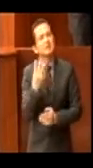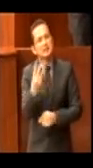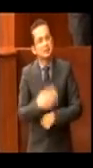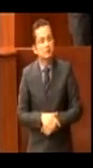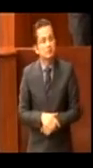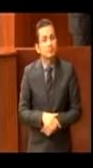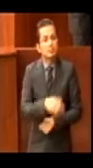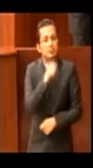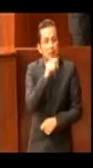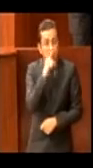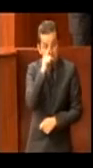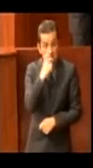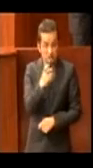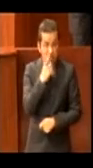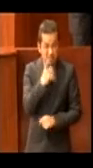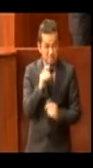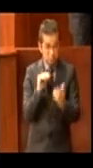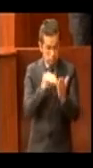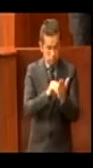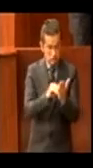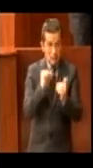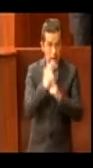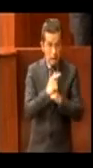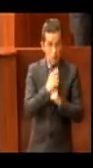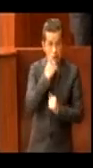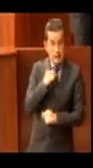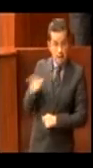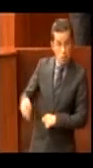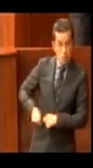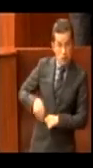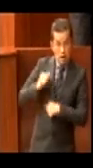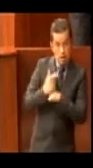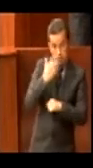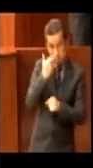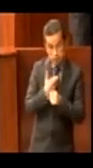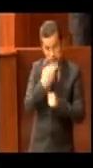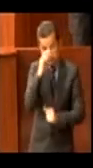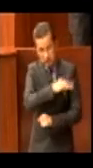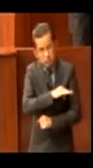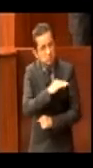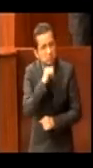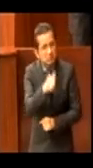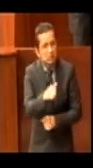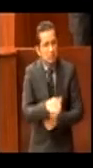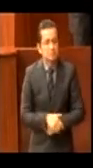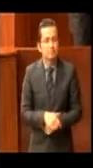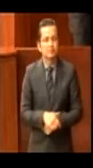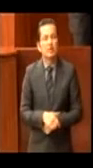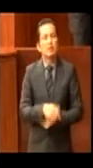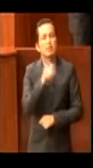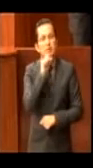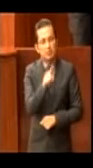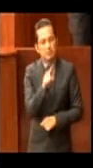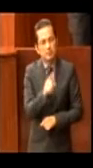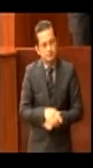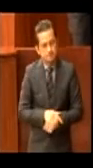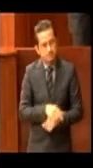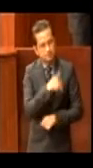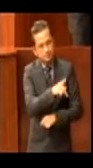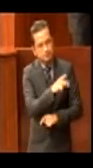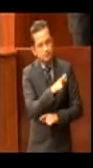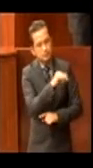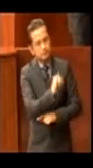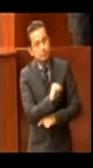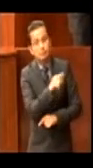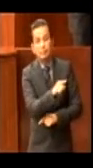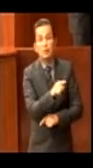no se advierte que se le atribuya un hecho falso por otra parte consideramos que el pri usó de manera ilegal su pauta